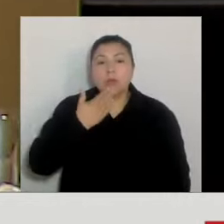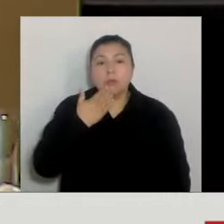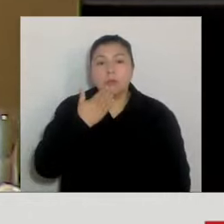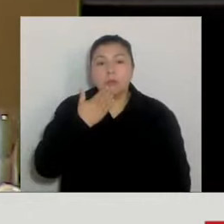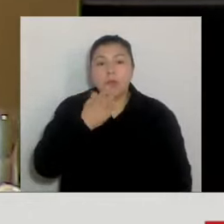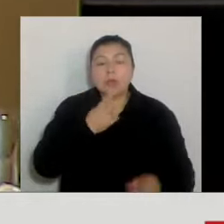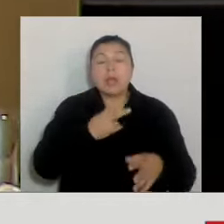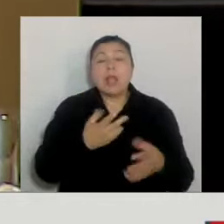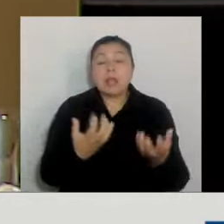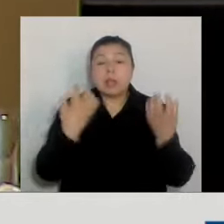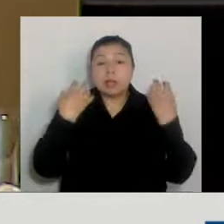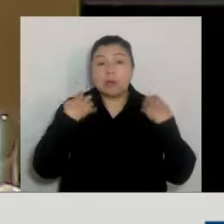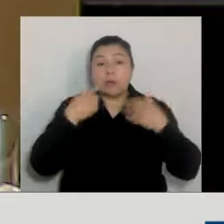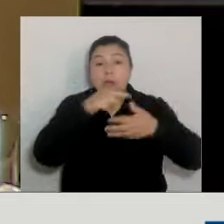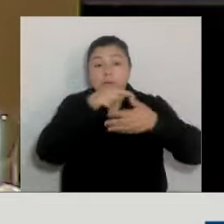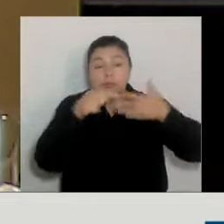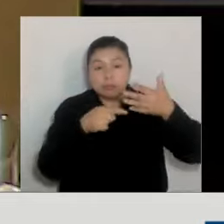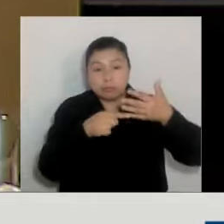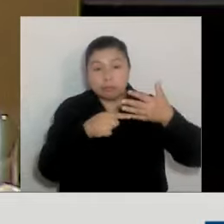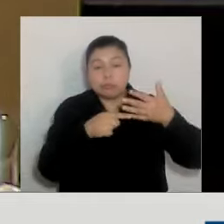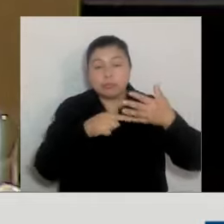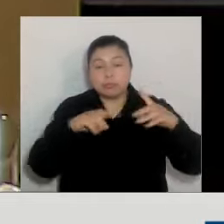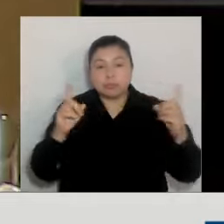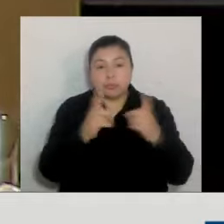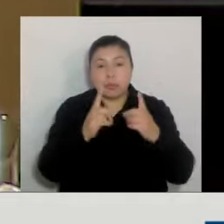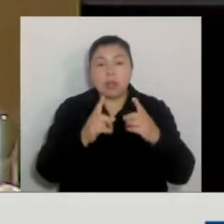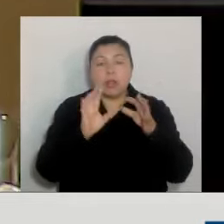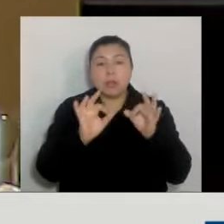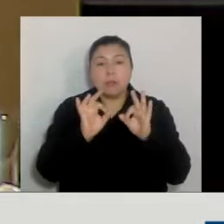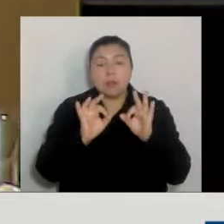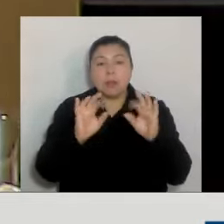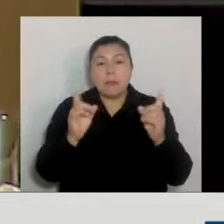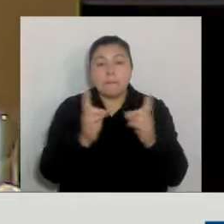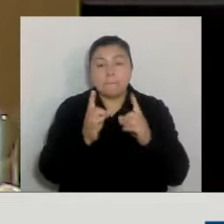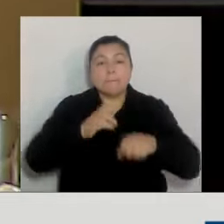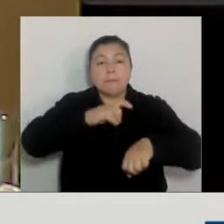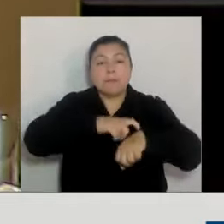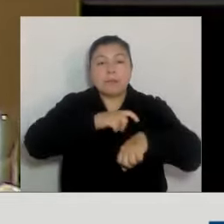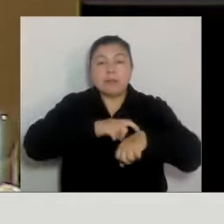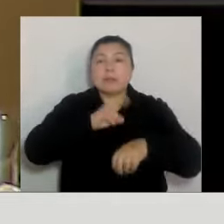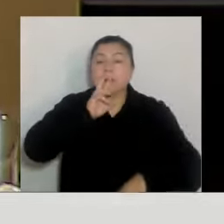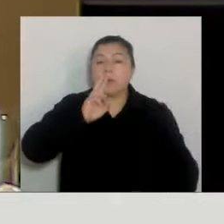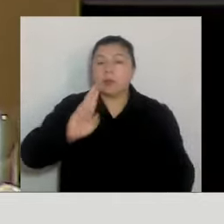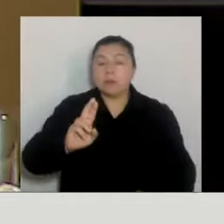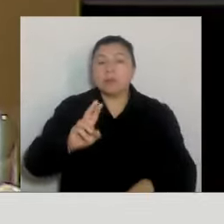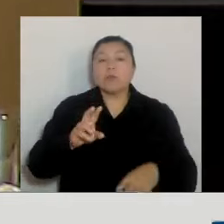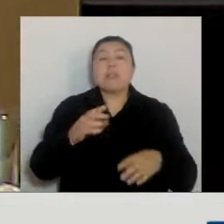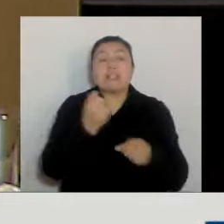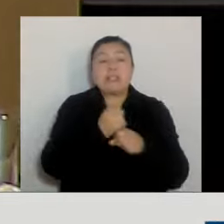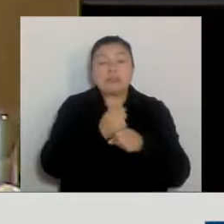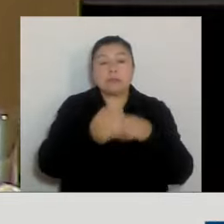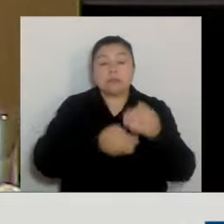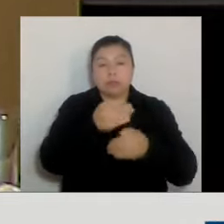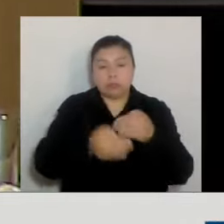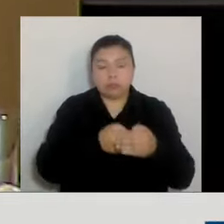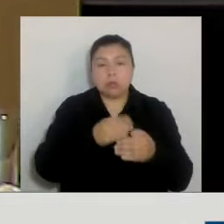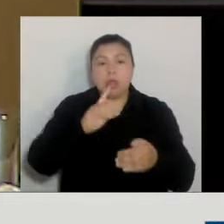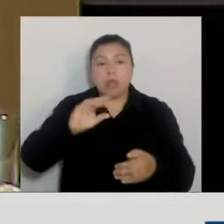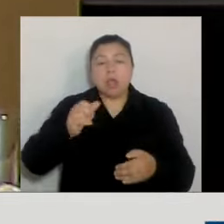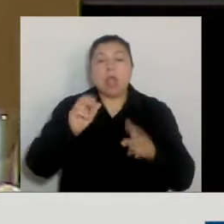presidenta que permitirán simplificar y por sobre todo reducir los tiempos de respuesta y acción de la dga en materia